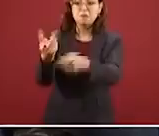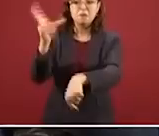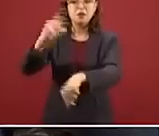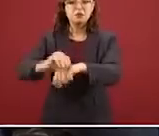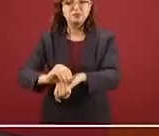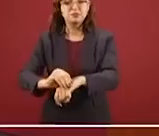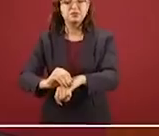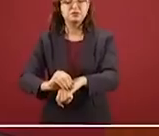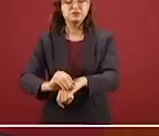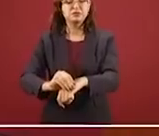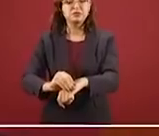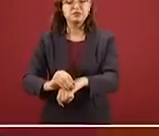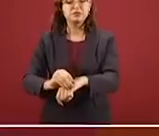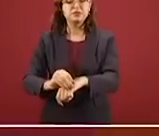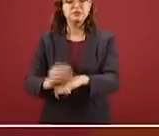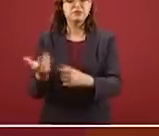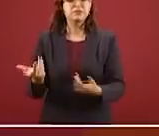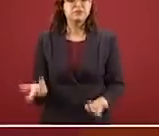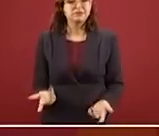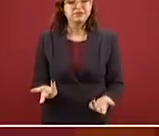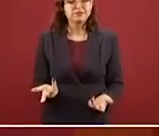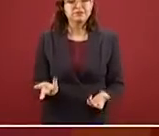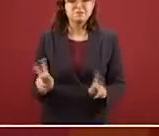que se vende